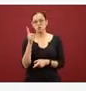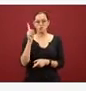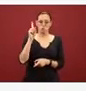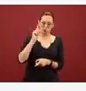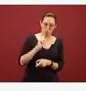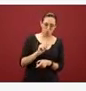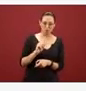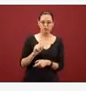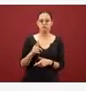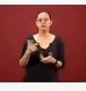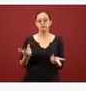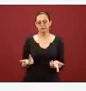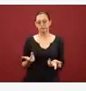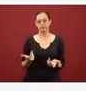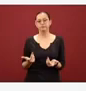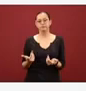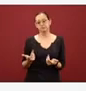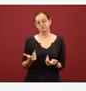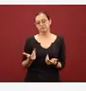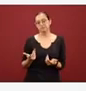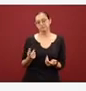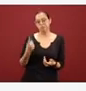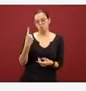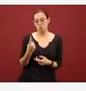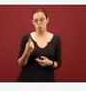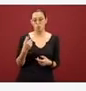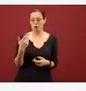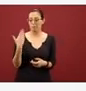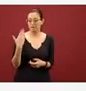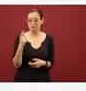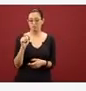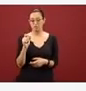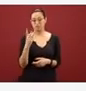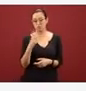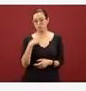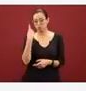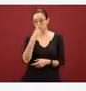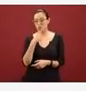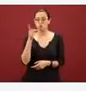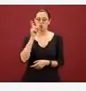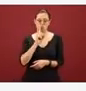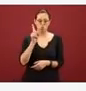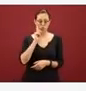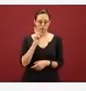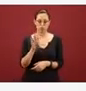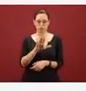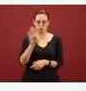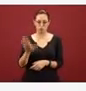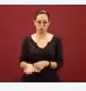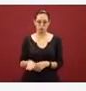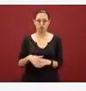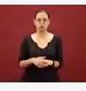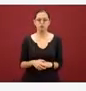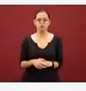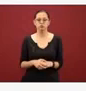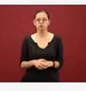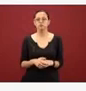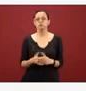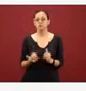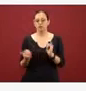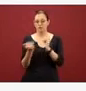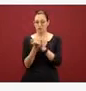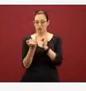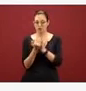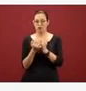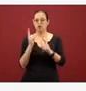se suma en las últimas 24 horas es precisamente una persona del sexo femenino, y también ven la distribución por